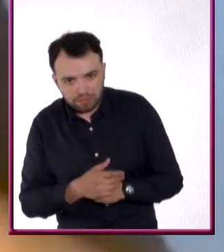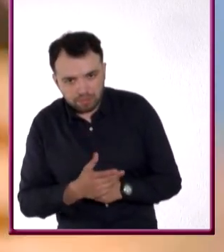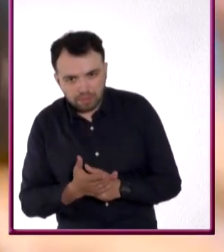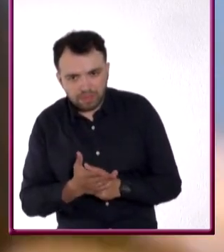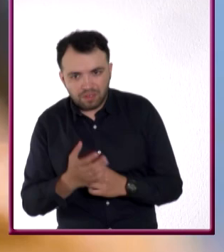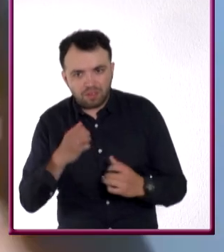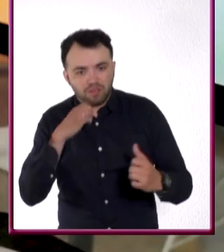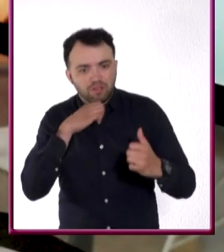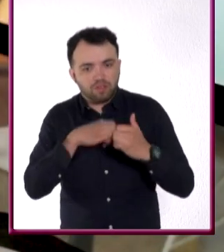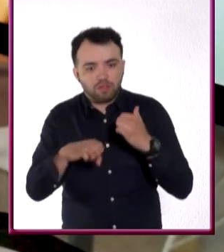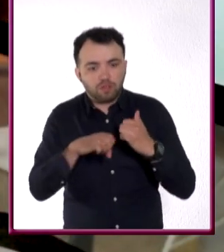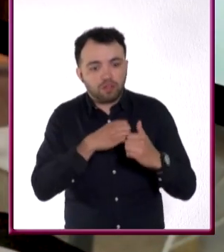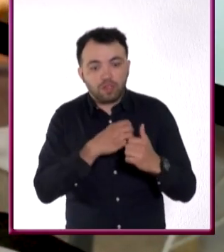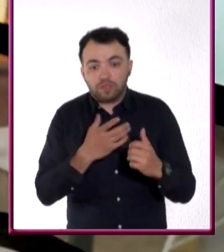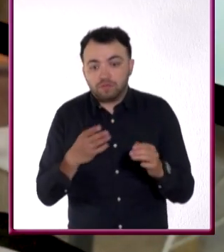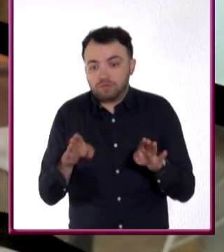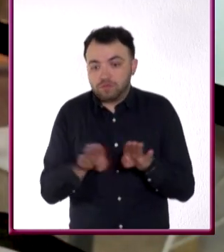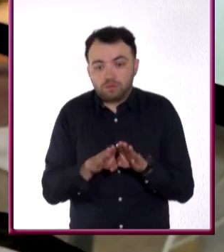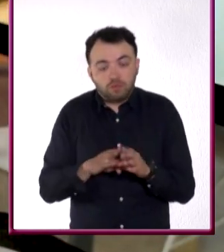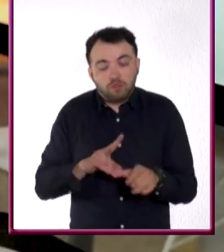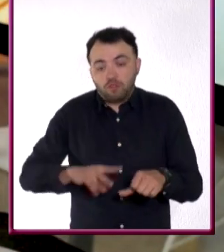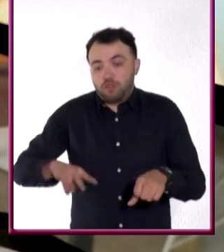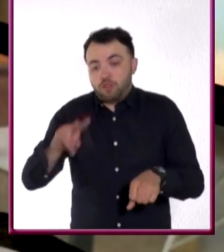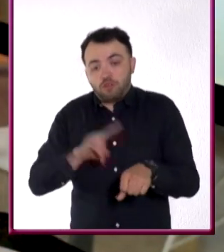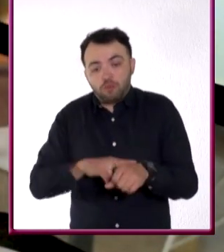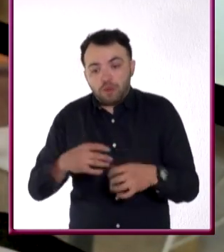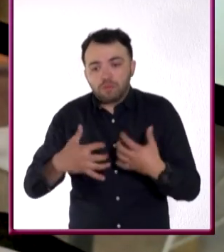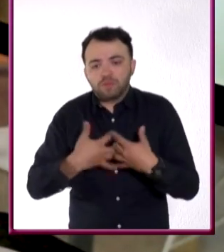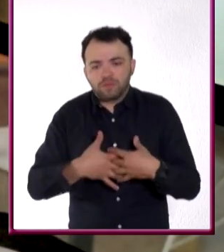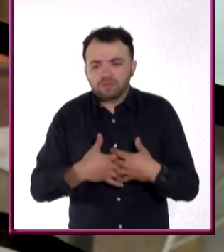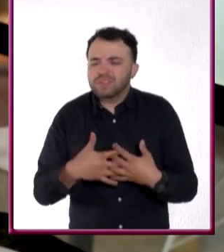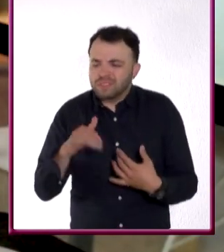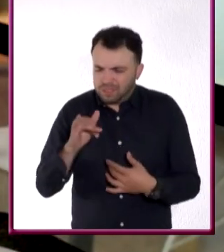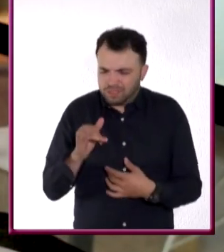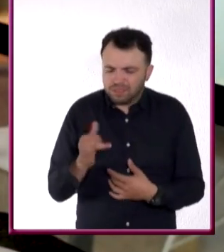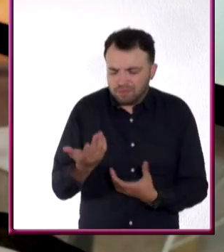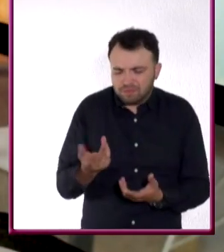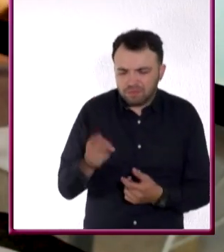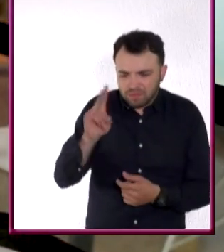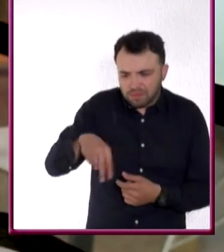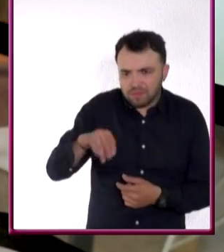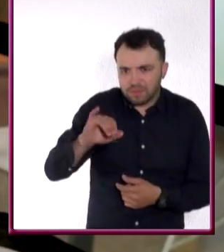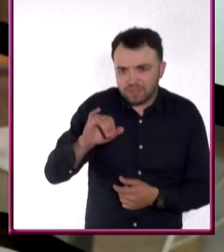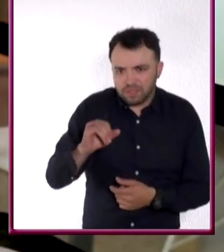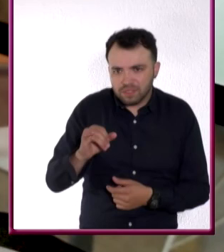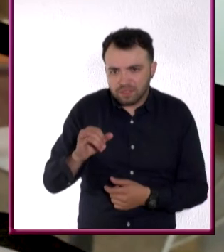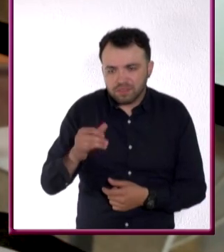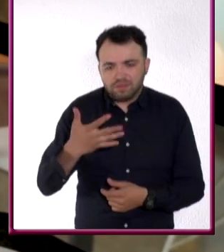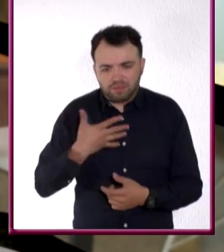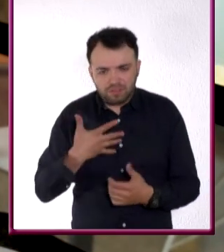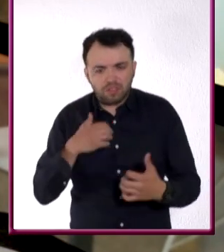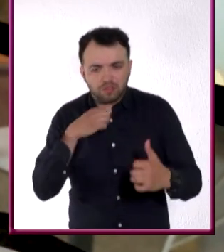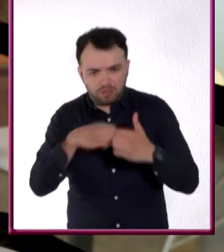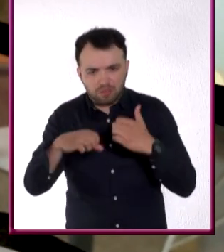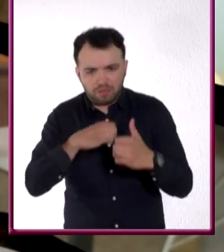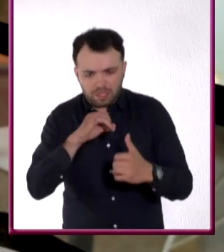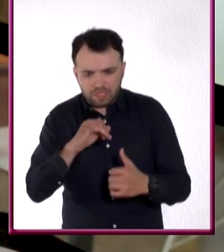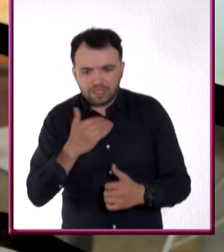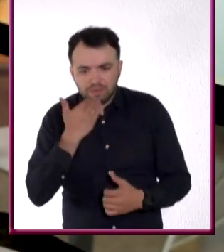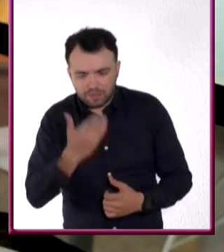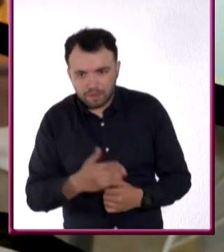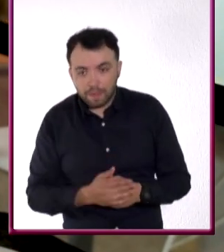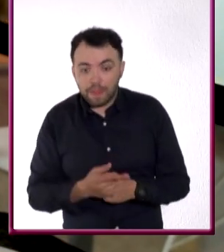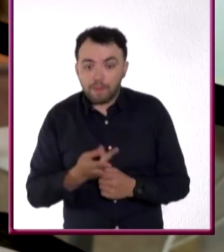es parte del motor del sistema económico, y es cierto, y en ciertos ámbitos está muy bien que sea de ese